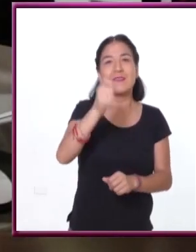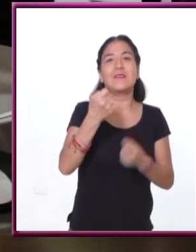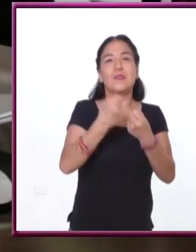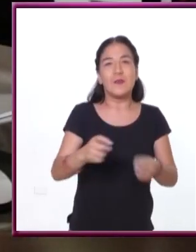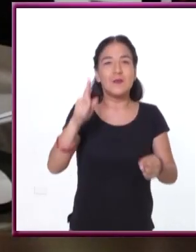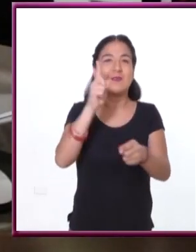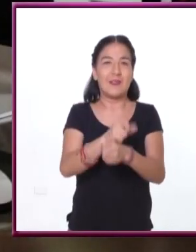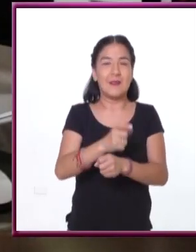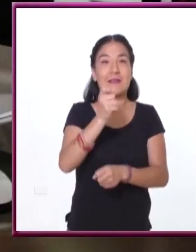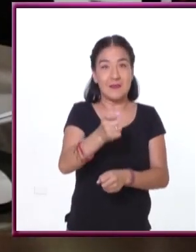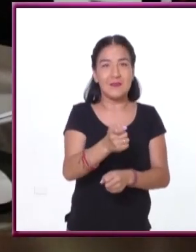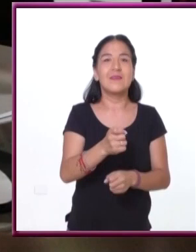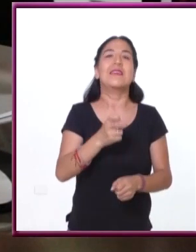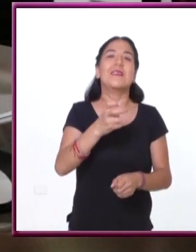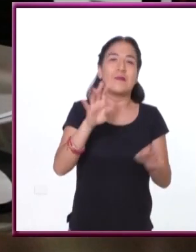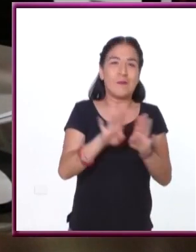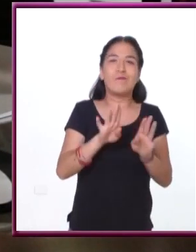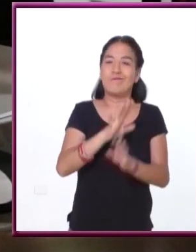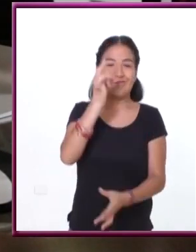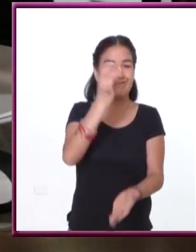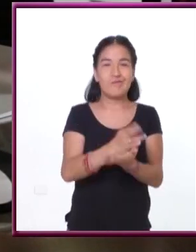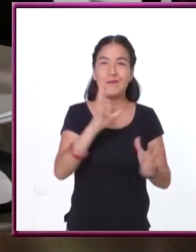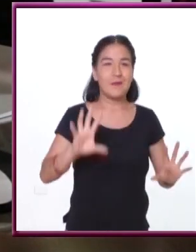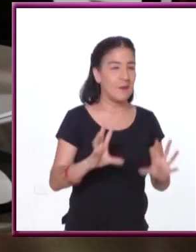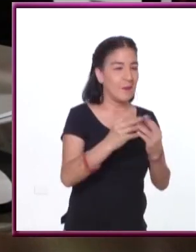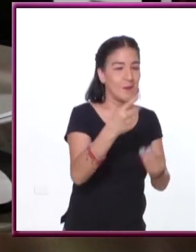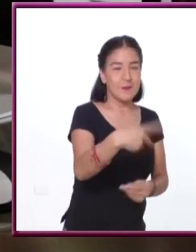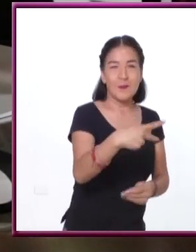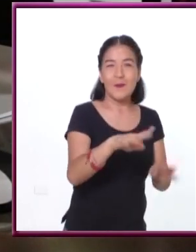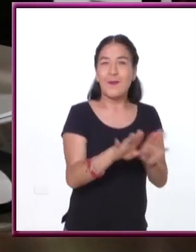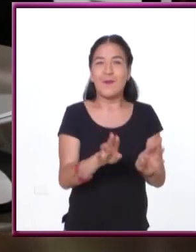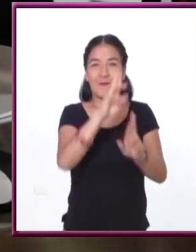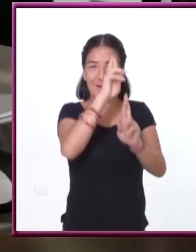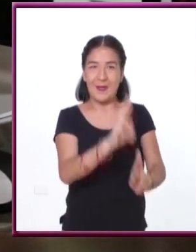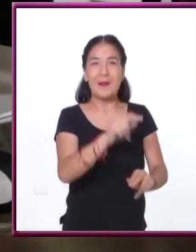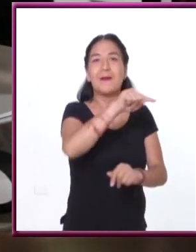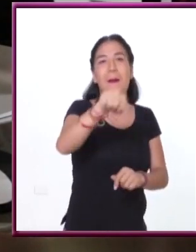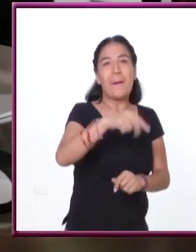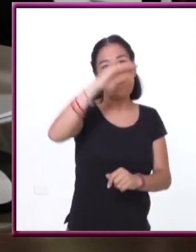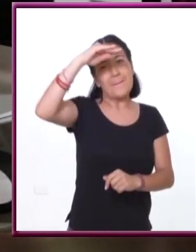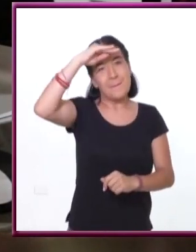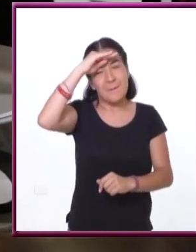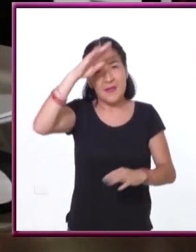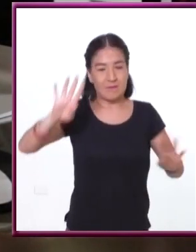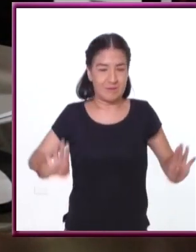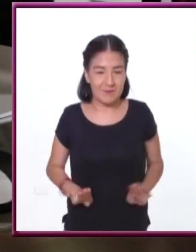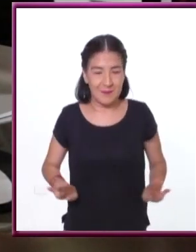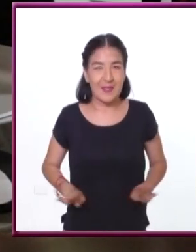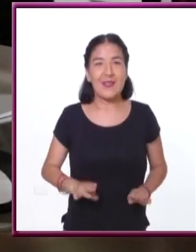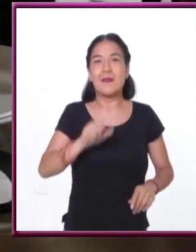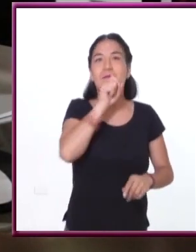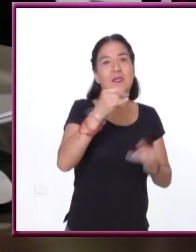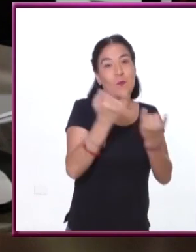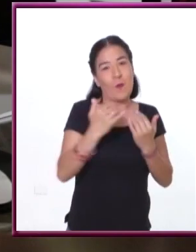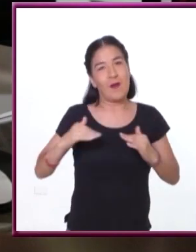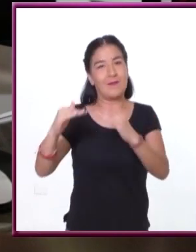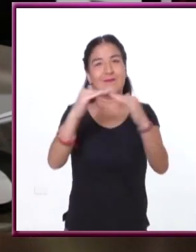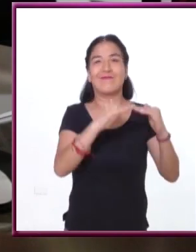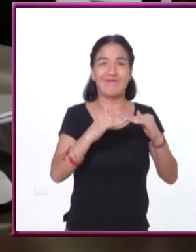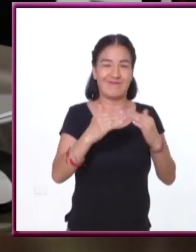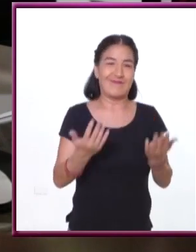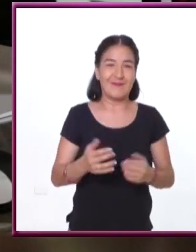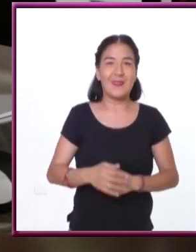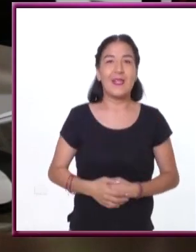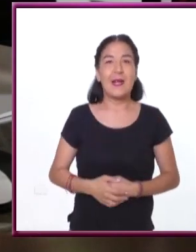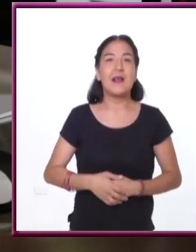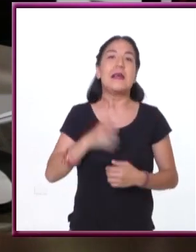en una sociedad ahí sí absolutamente totalitaria si se nos impusiera a todos nosotros pensar, comportarnos de la misma manera. Lo que